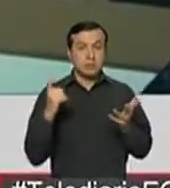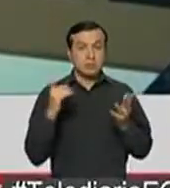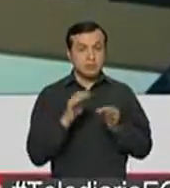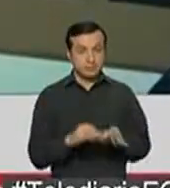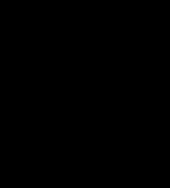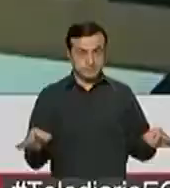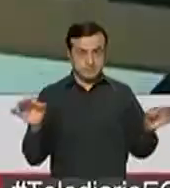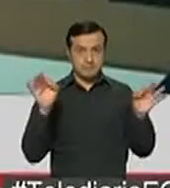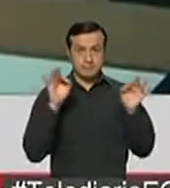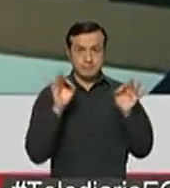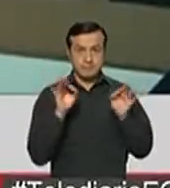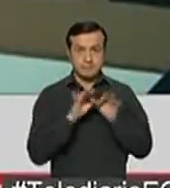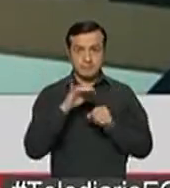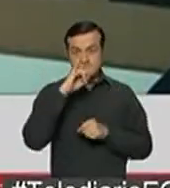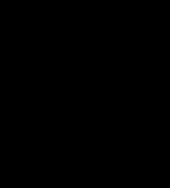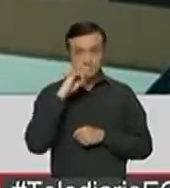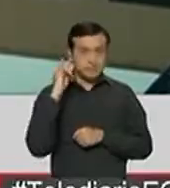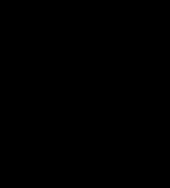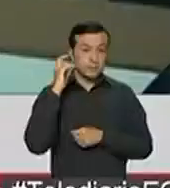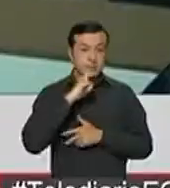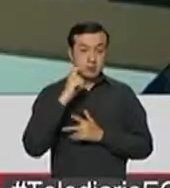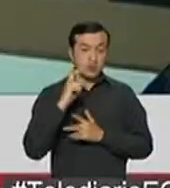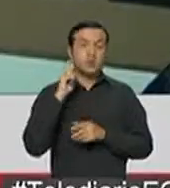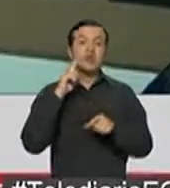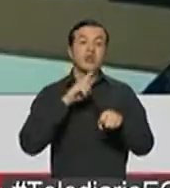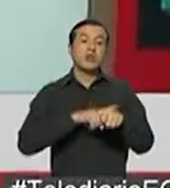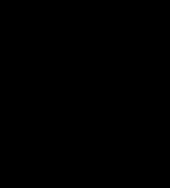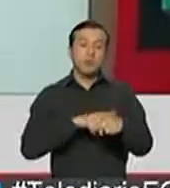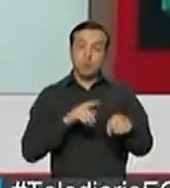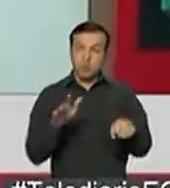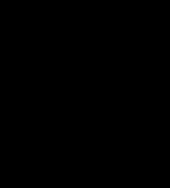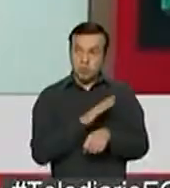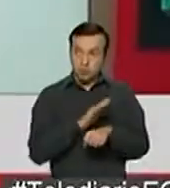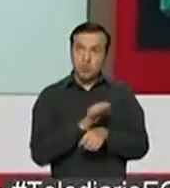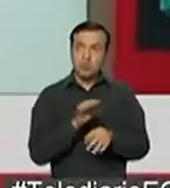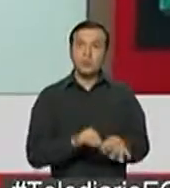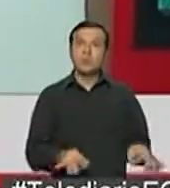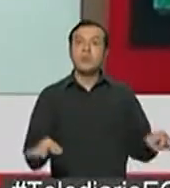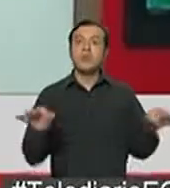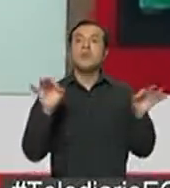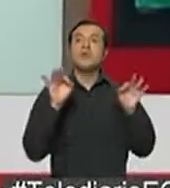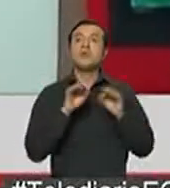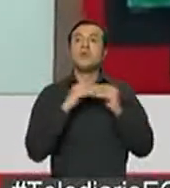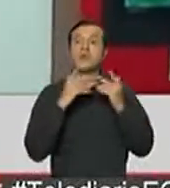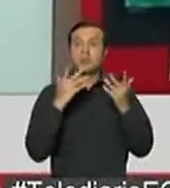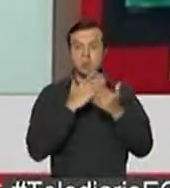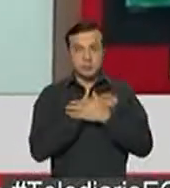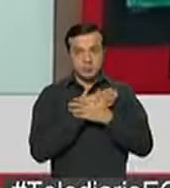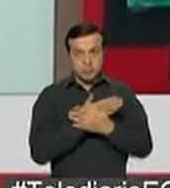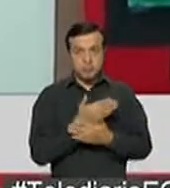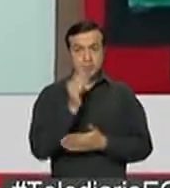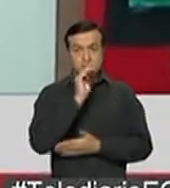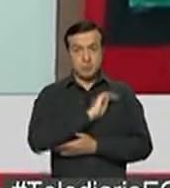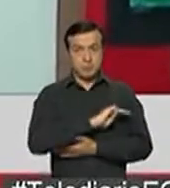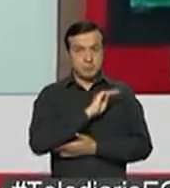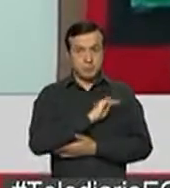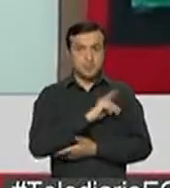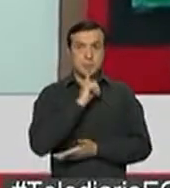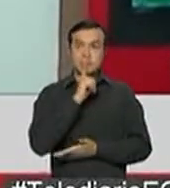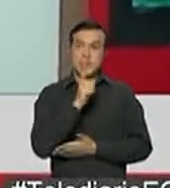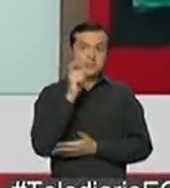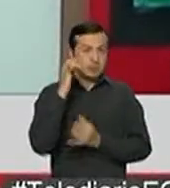necesitan, porque los niños necesitan tener su mente ocupada. Me parece maravillosa y felicito al municipio, que